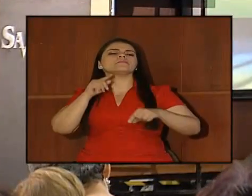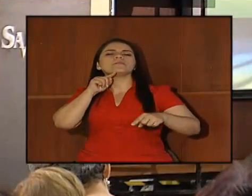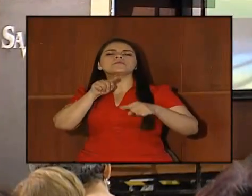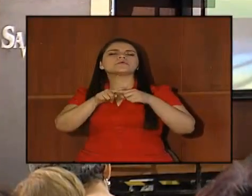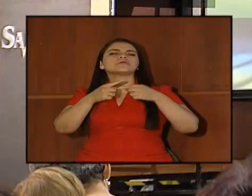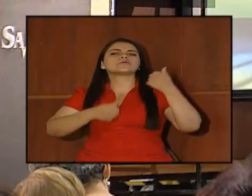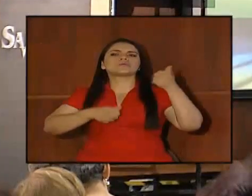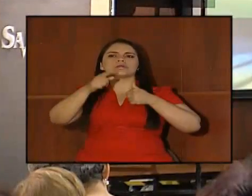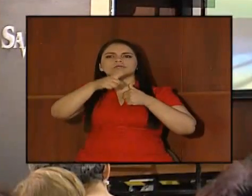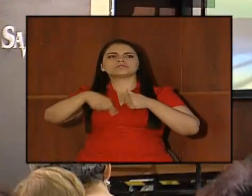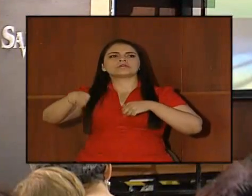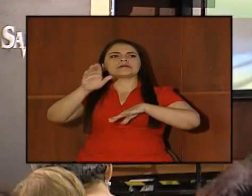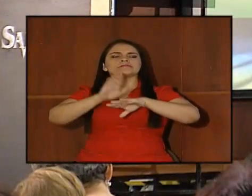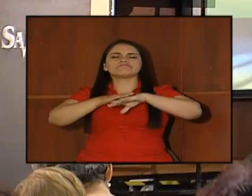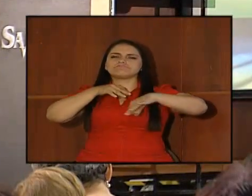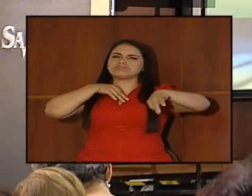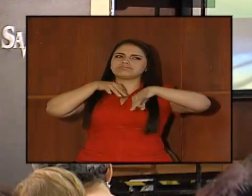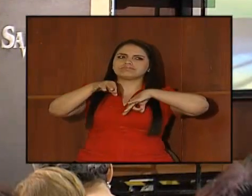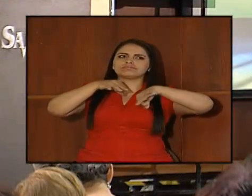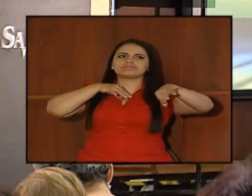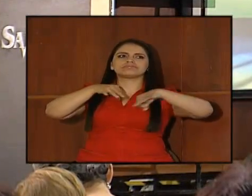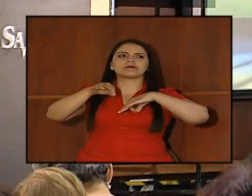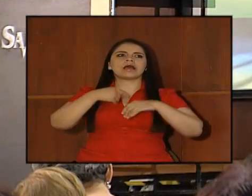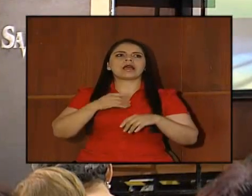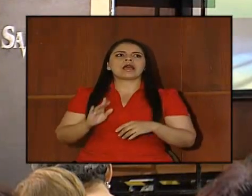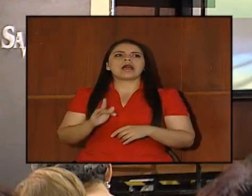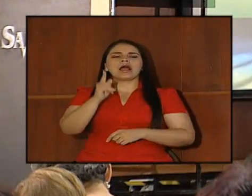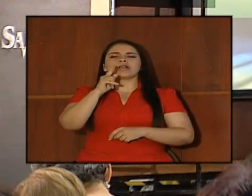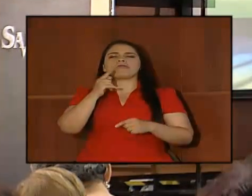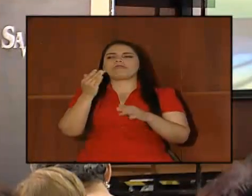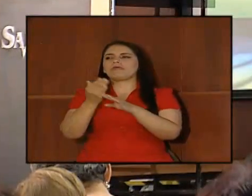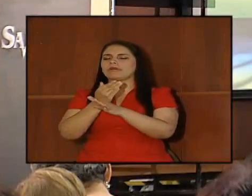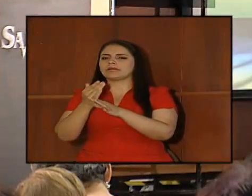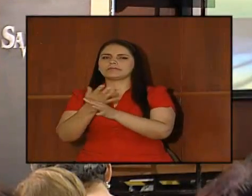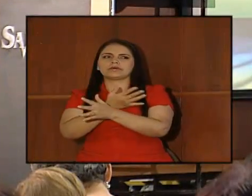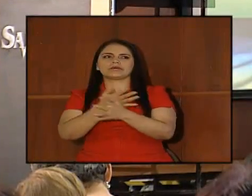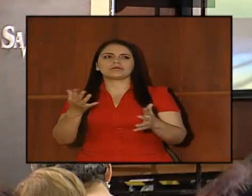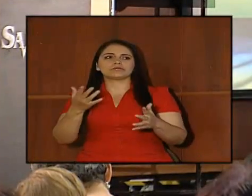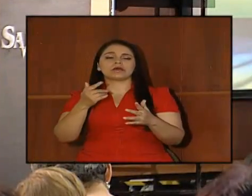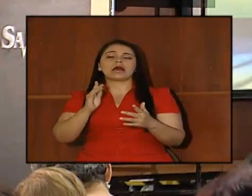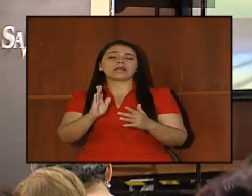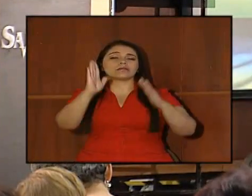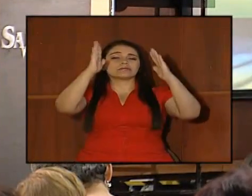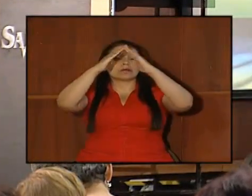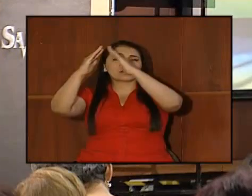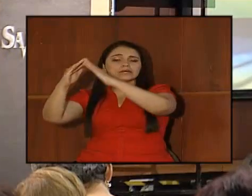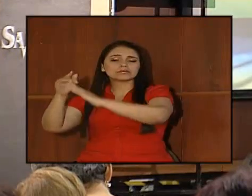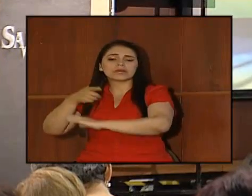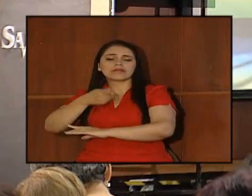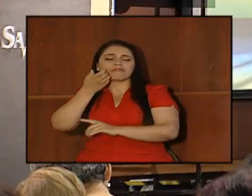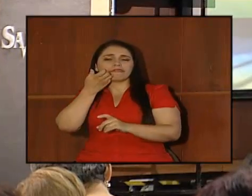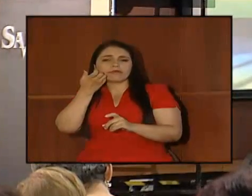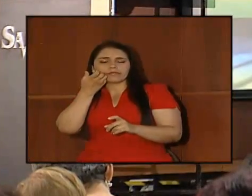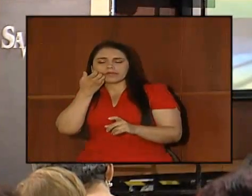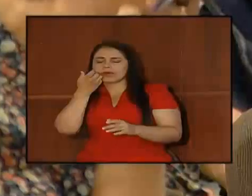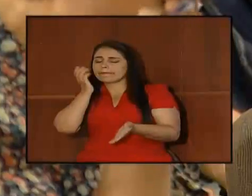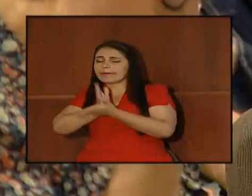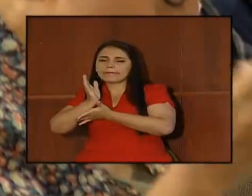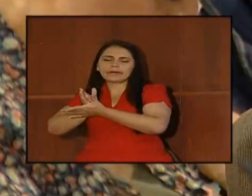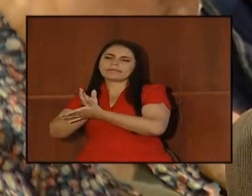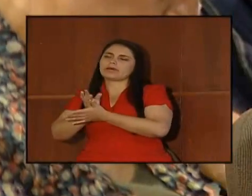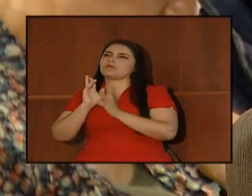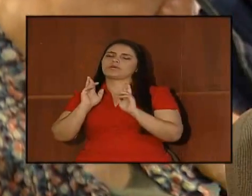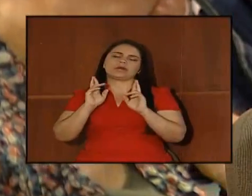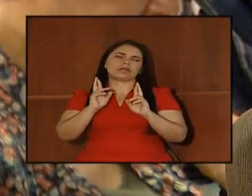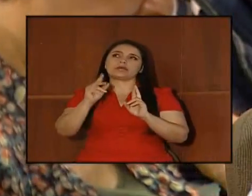también tengan una preparación para el momento en el que la enfermedad llegue en casa, que Dios no quiera, que no sea el caso de nosotros, pero que en